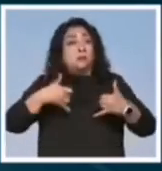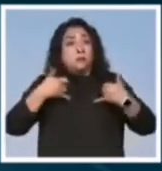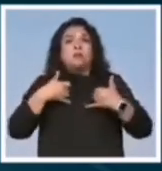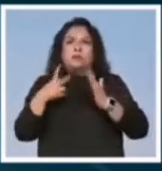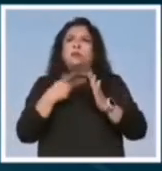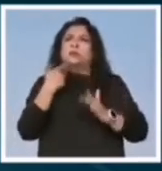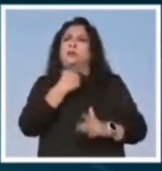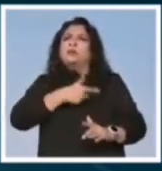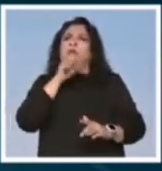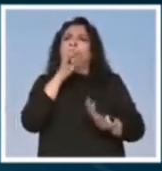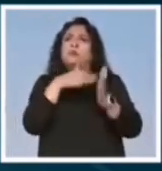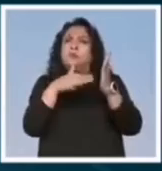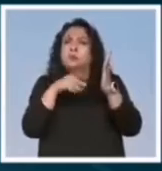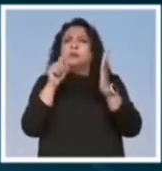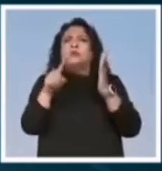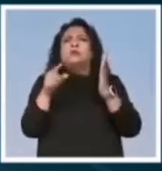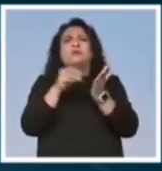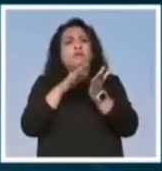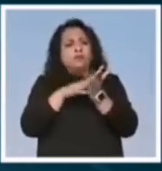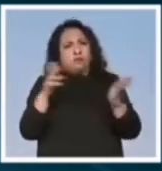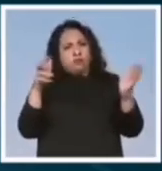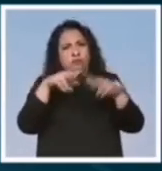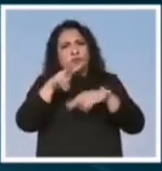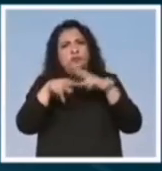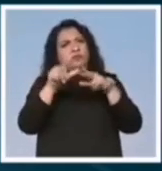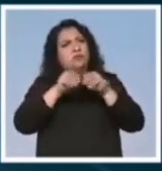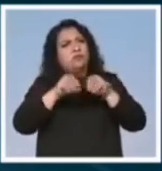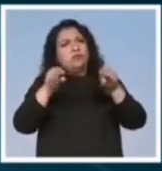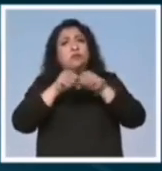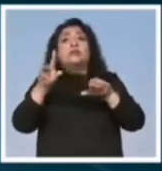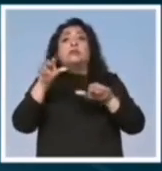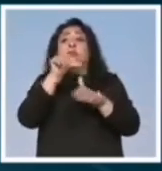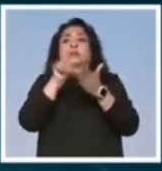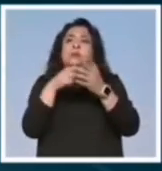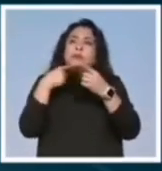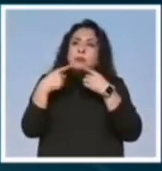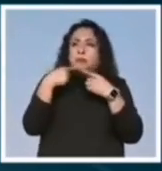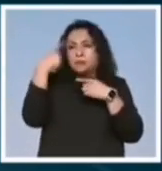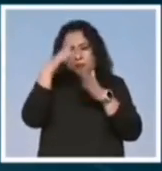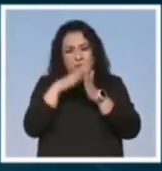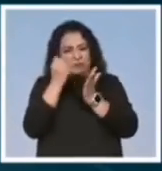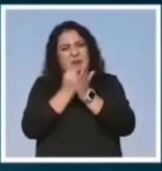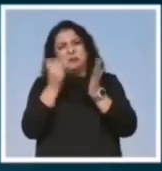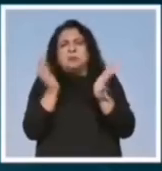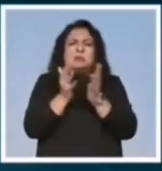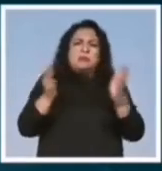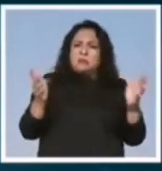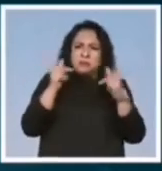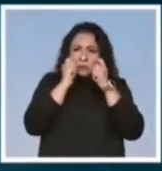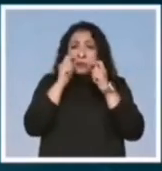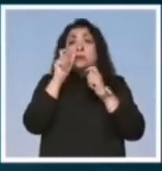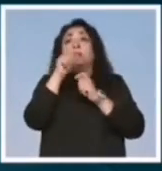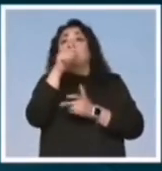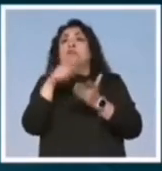gusto por la lectura, ser una cita indispensable en su difusión, ser un centro de negocios para editoriales grandes y pequeñas y un espacio en donde se